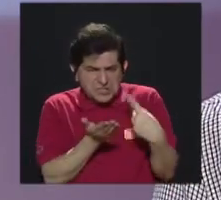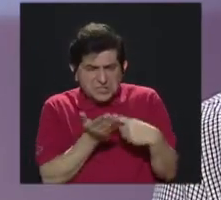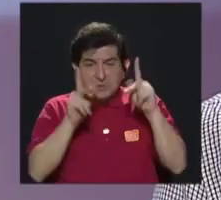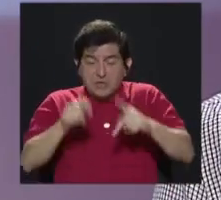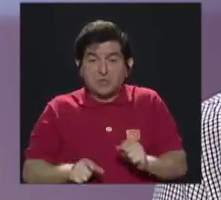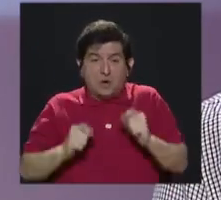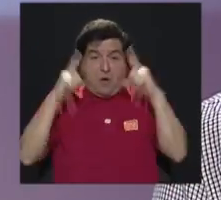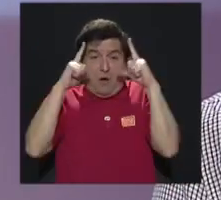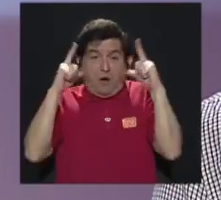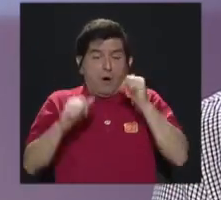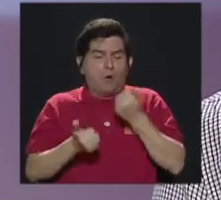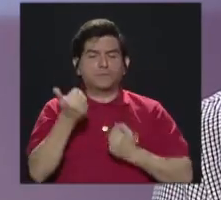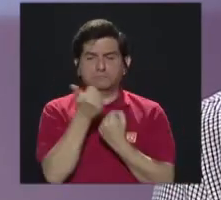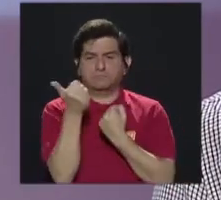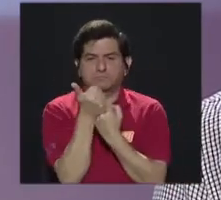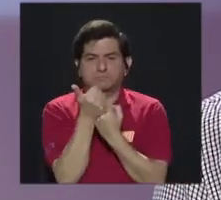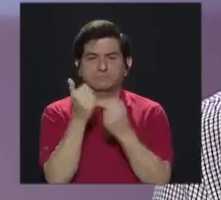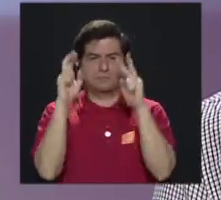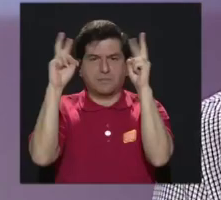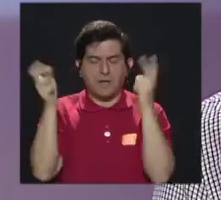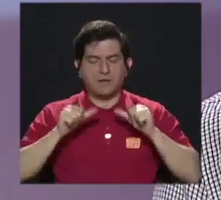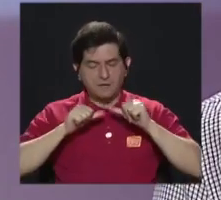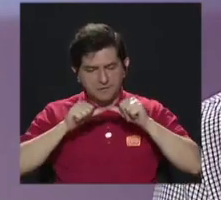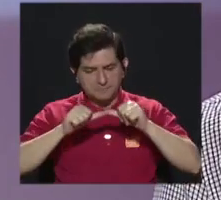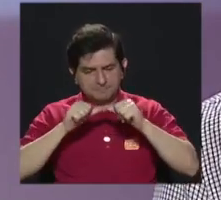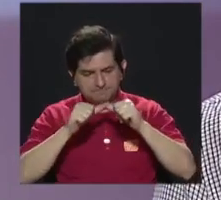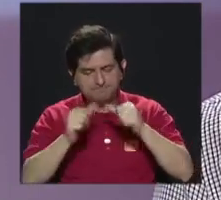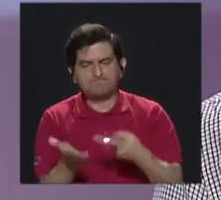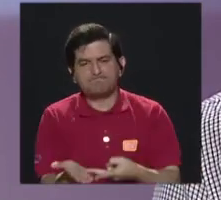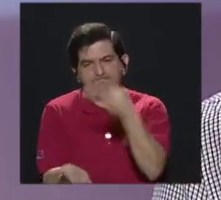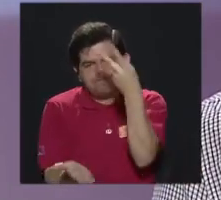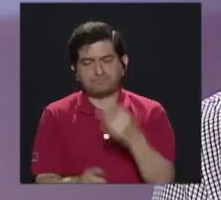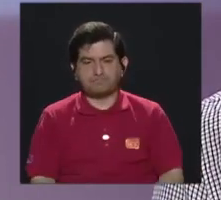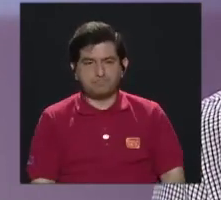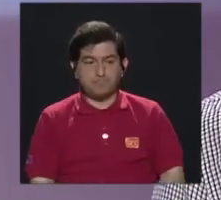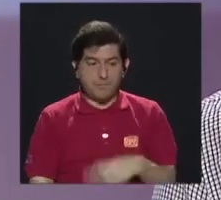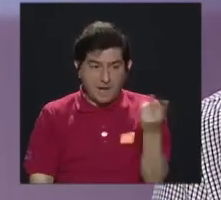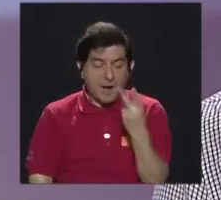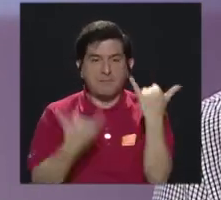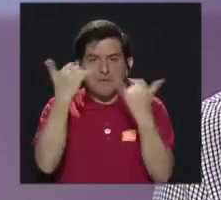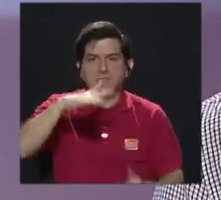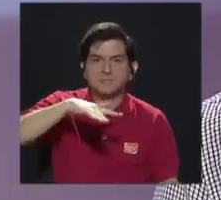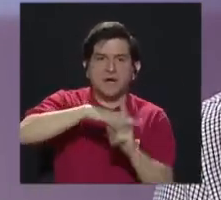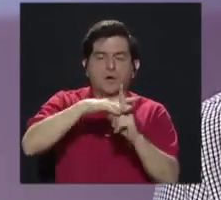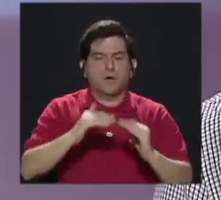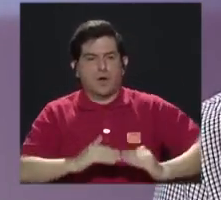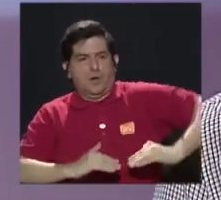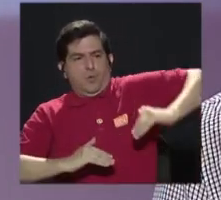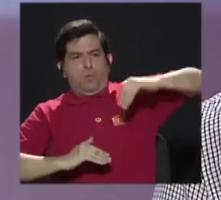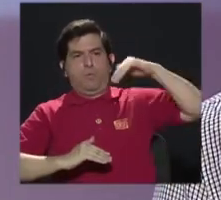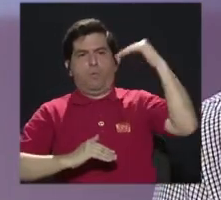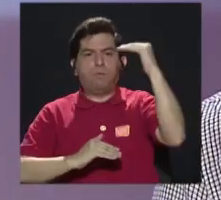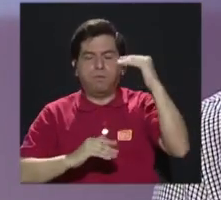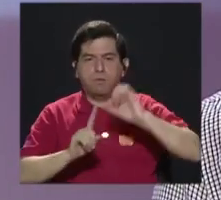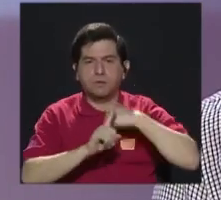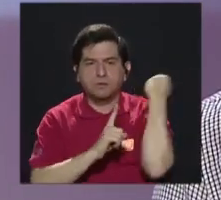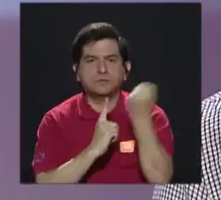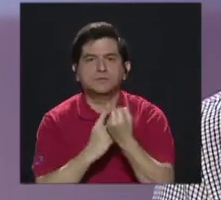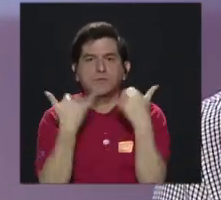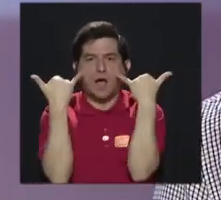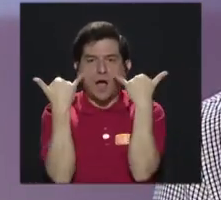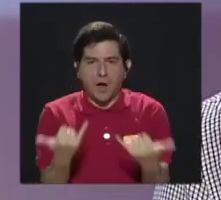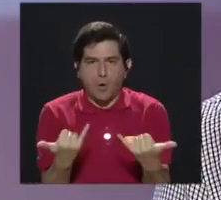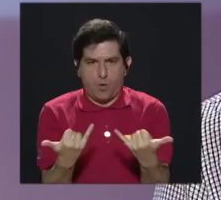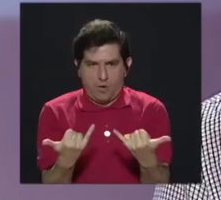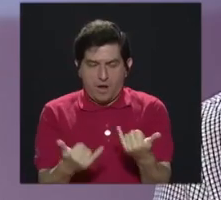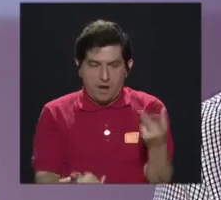escandalizó, mucha gente apoyó. El tema sigue estando vigente. Ellas lo vuelven a traer y lo escalan un montón más, ¿verdad? Ahora con